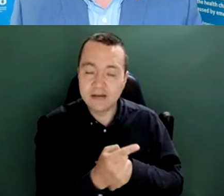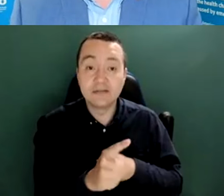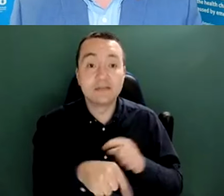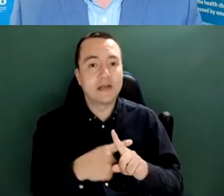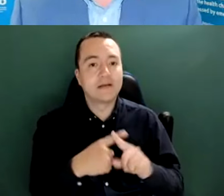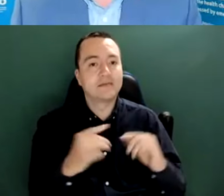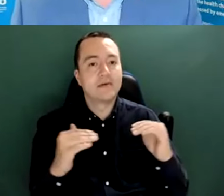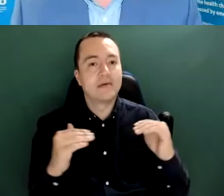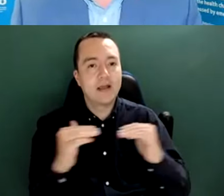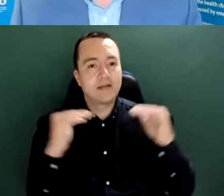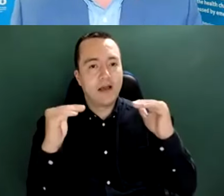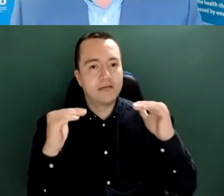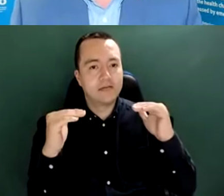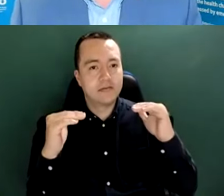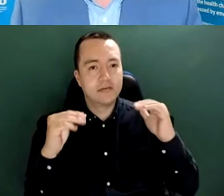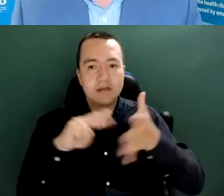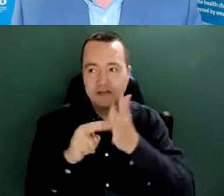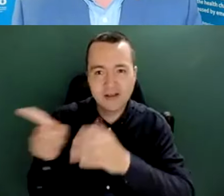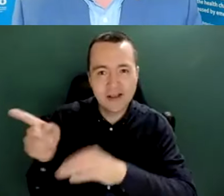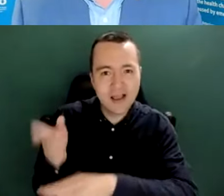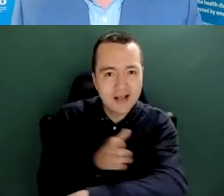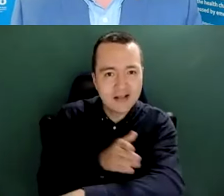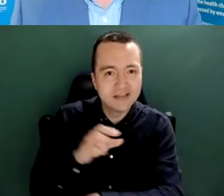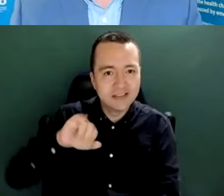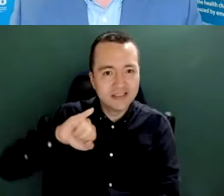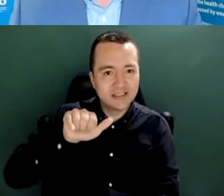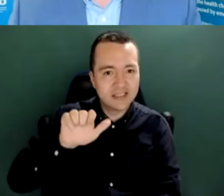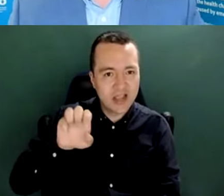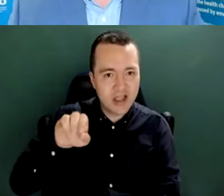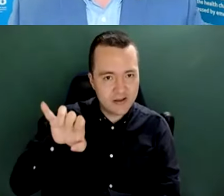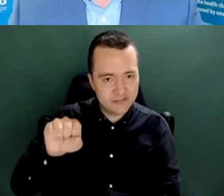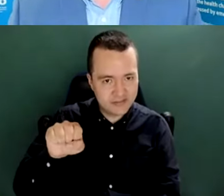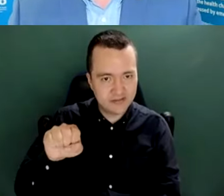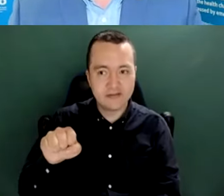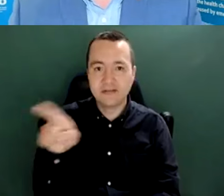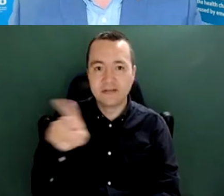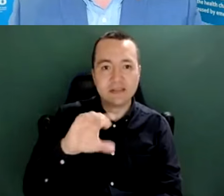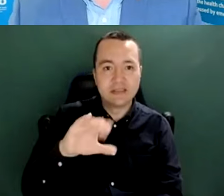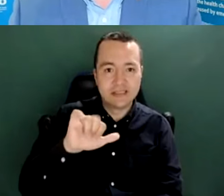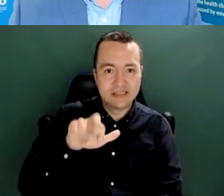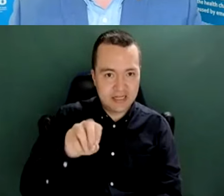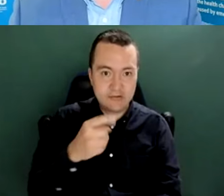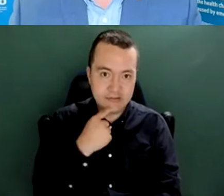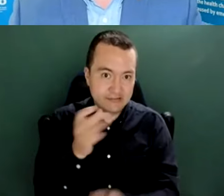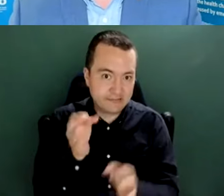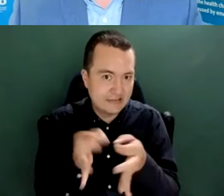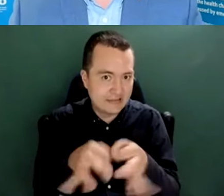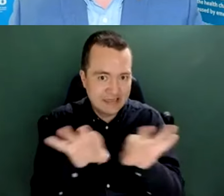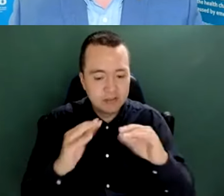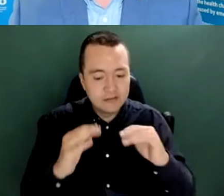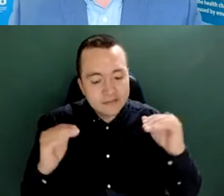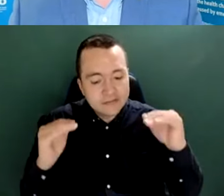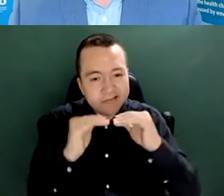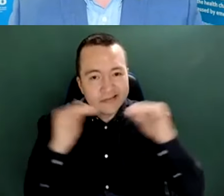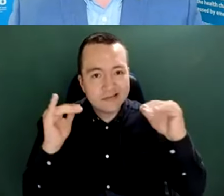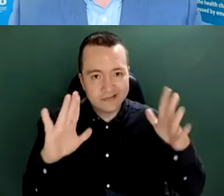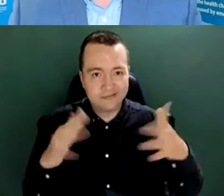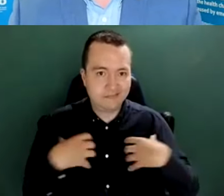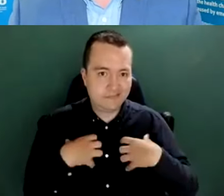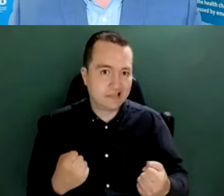que fueron mencionados por James y Zero como un componente muy importante de la cobertura de salud o el acceso a